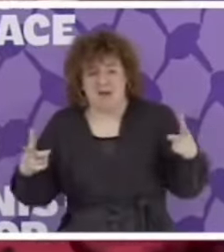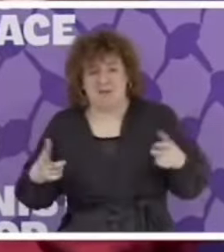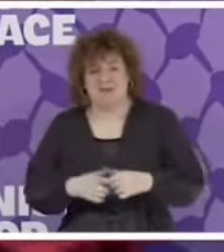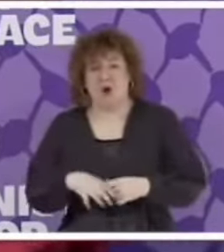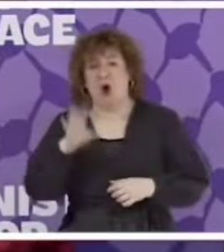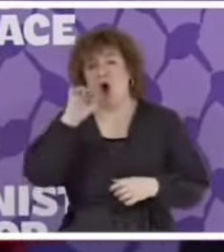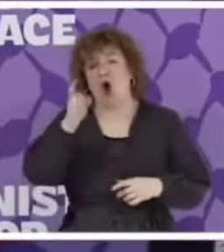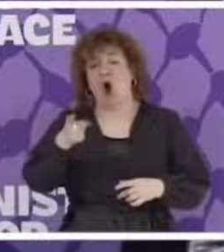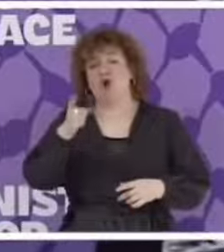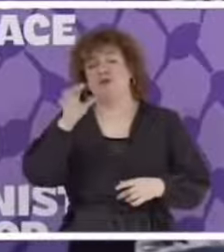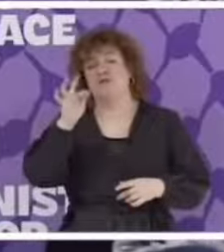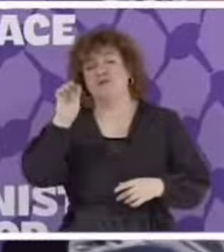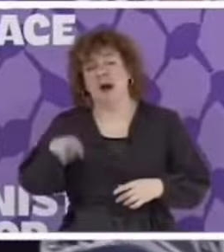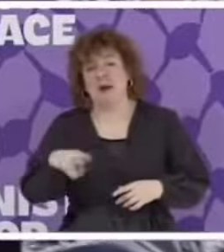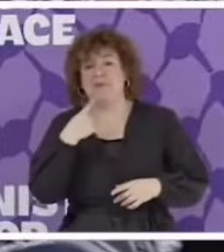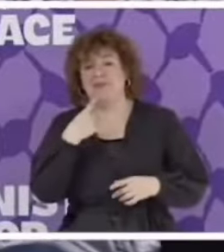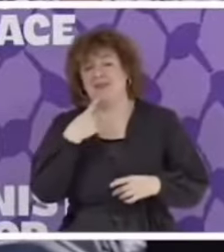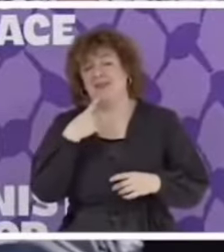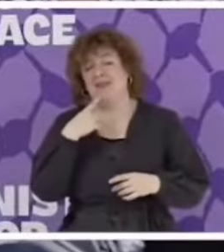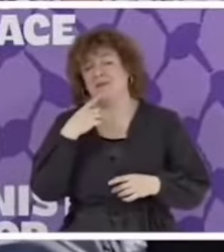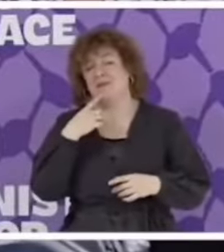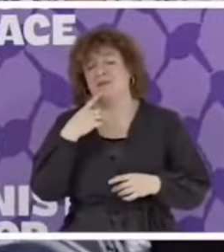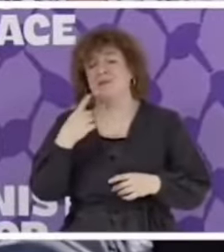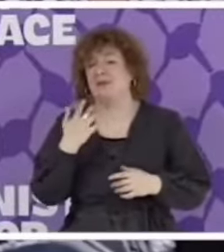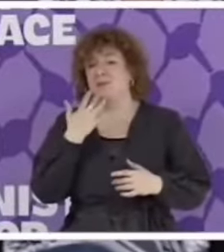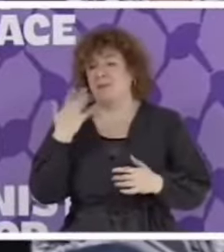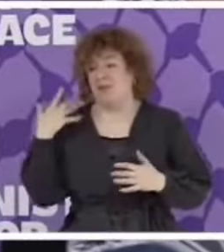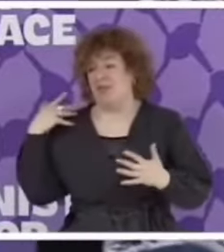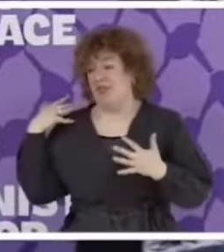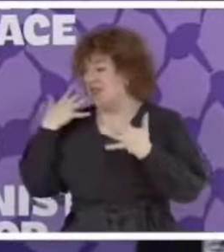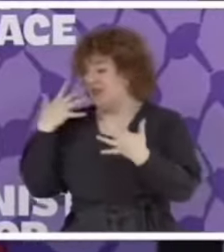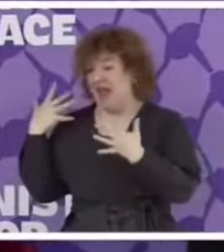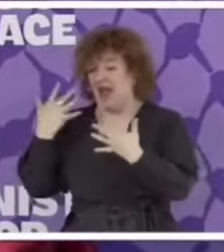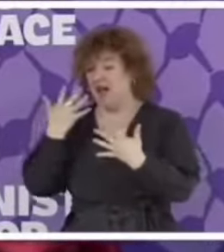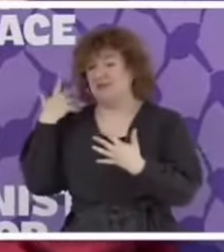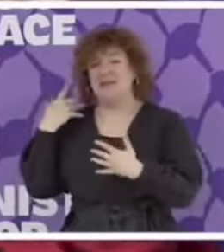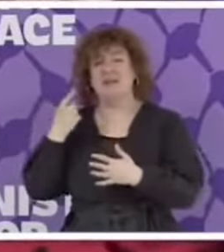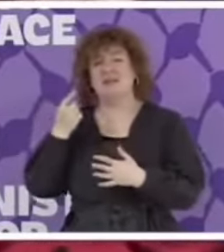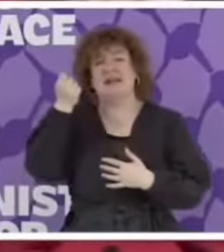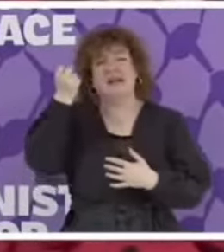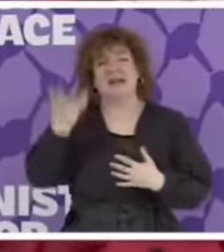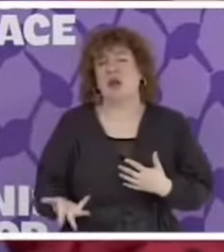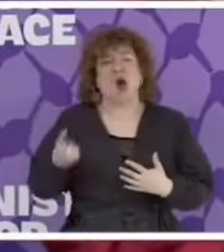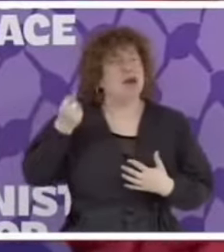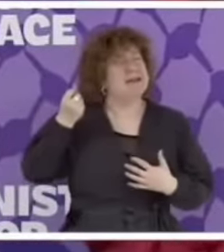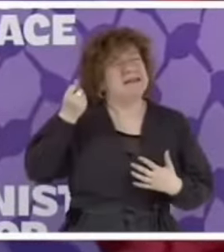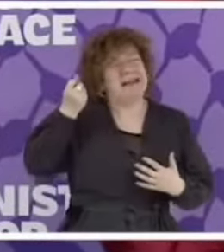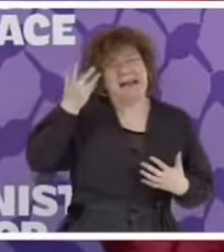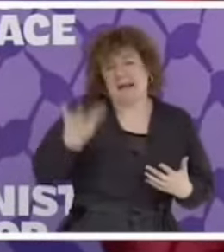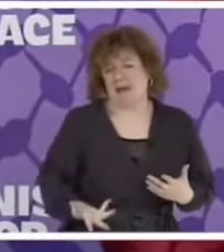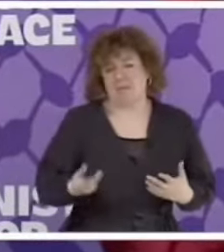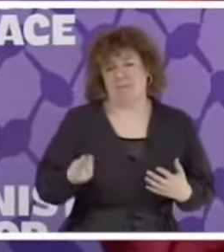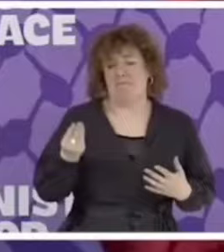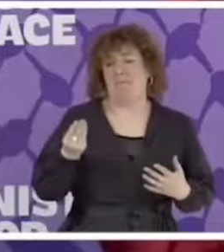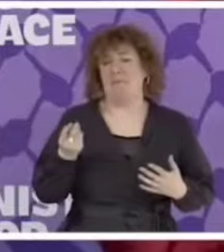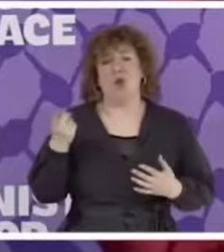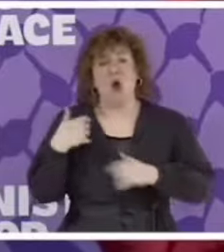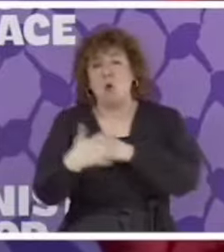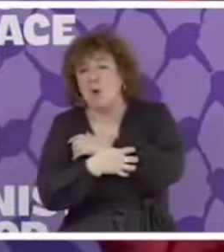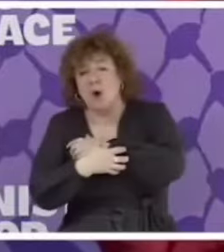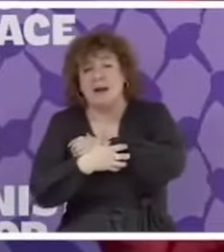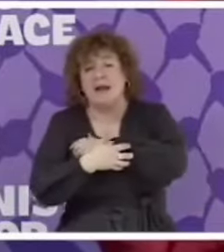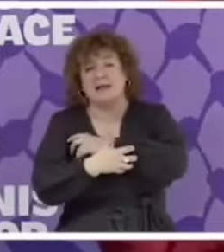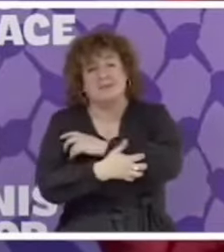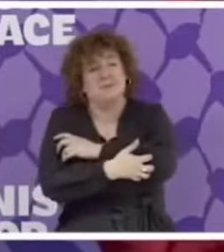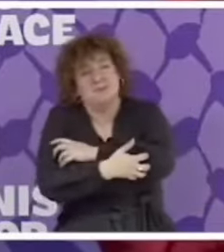Oxfam denuncia que por primera vez en varias décadas los superricos son más ricos y la gente muy, muy